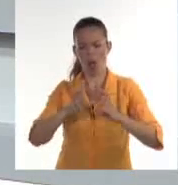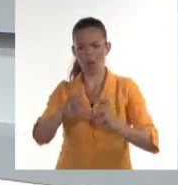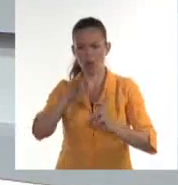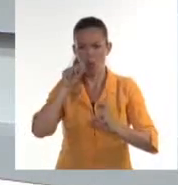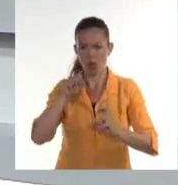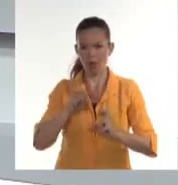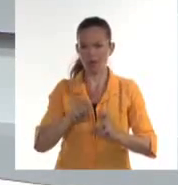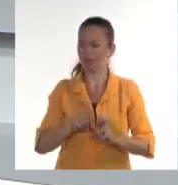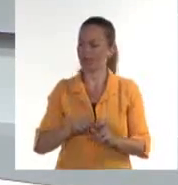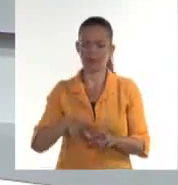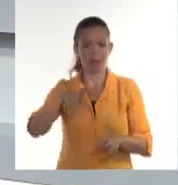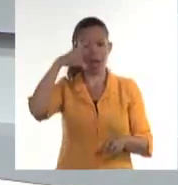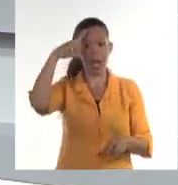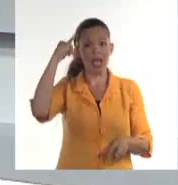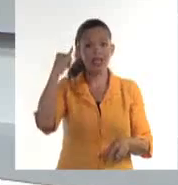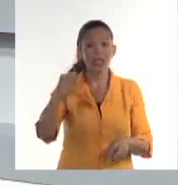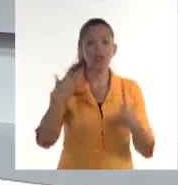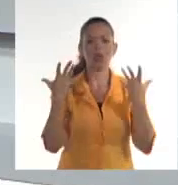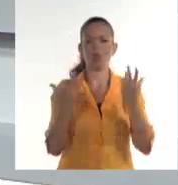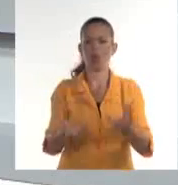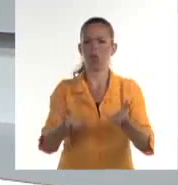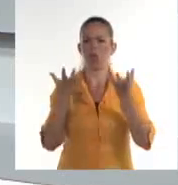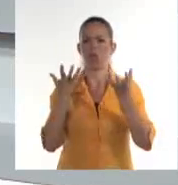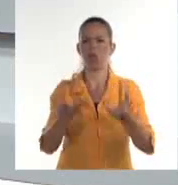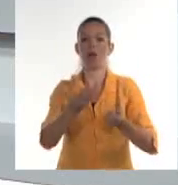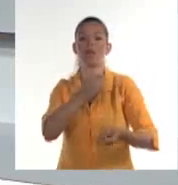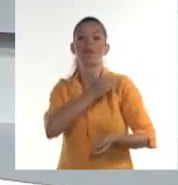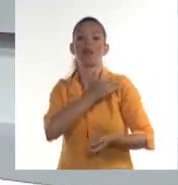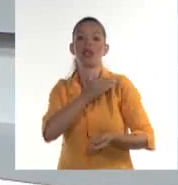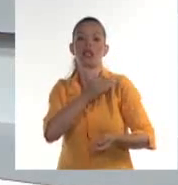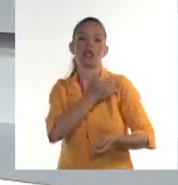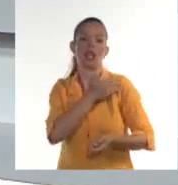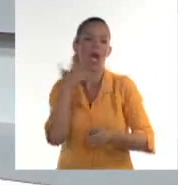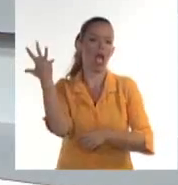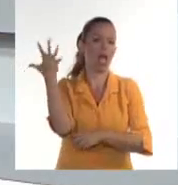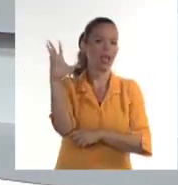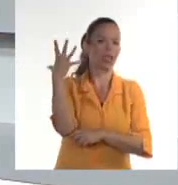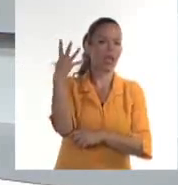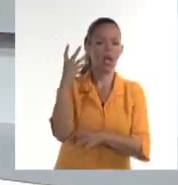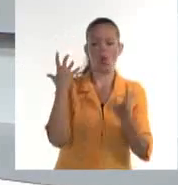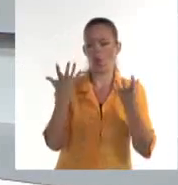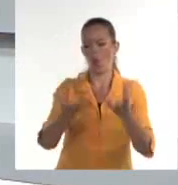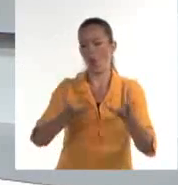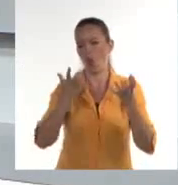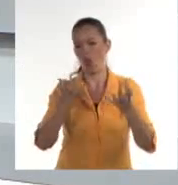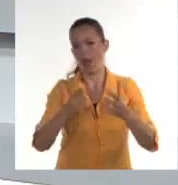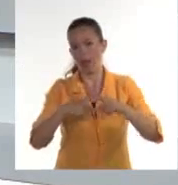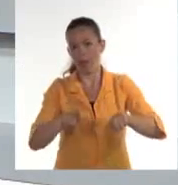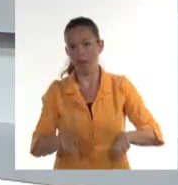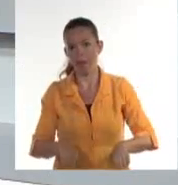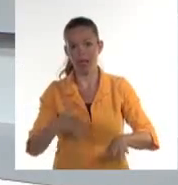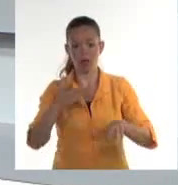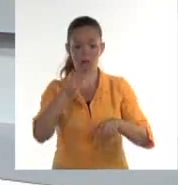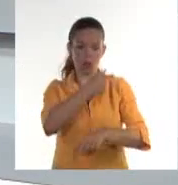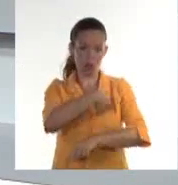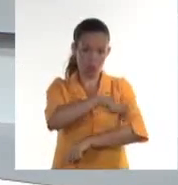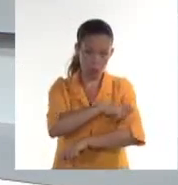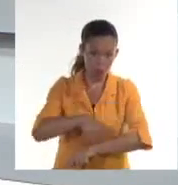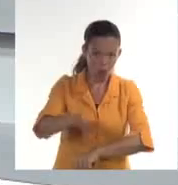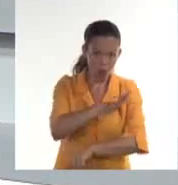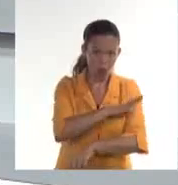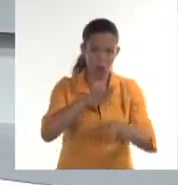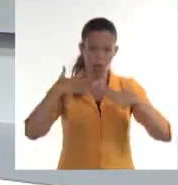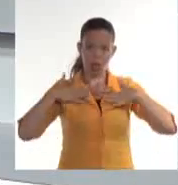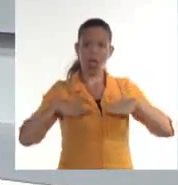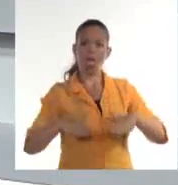desfilado todo tipo de militares extranjeros y la tranquilidad ciudadana sigue siendo un espejismo. La transición es casi que un